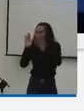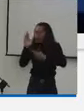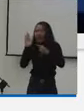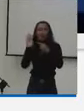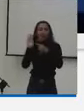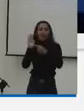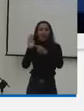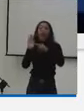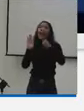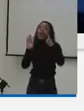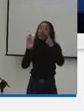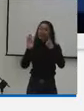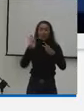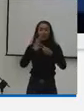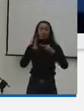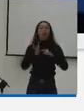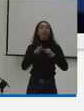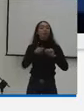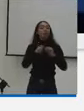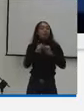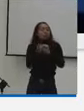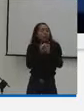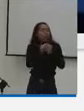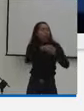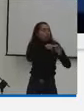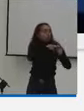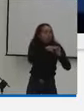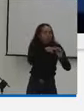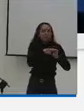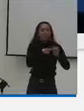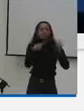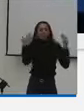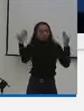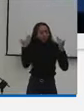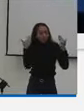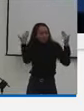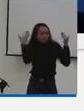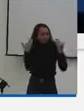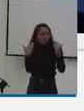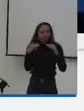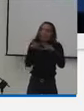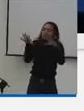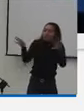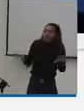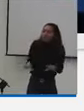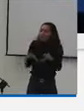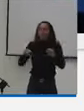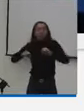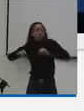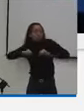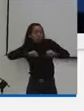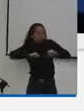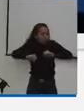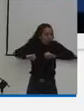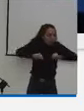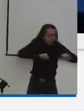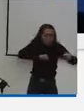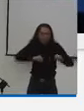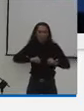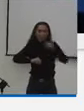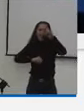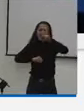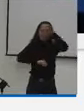construir en la práctica del deporte la actividad física y el sano aprovechamiento del tiempo libre